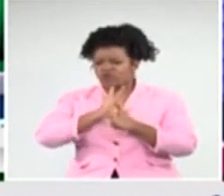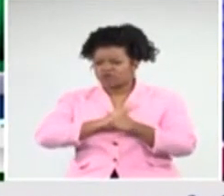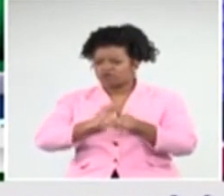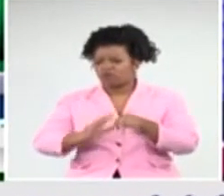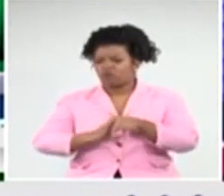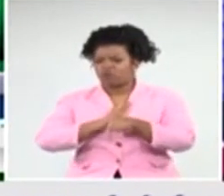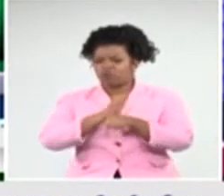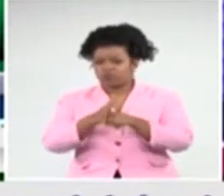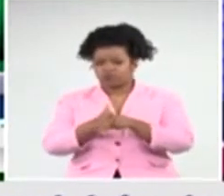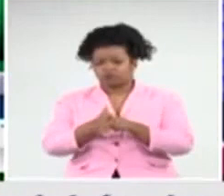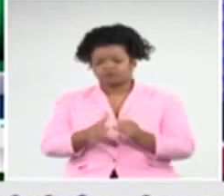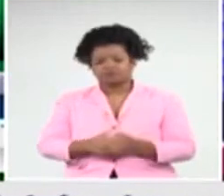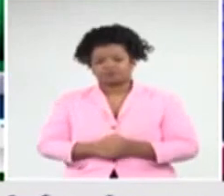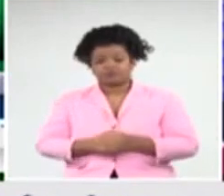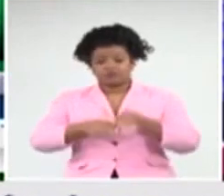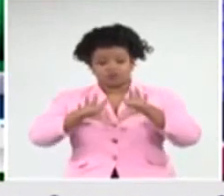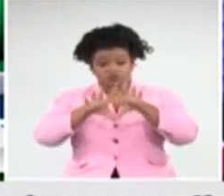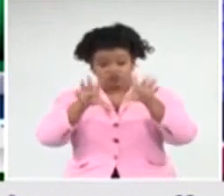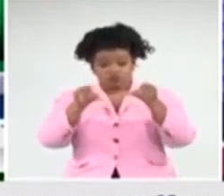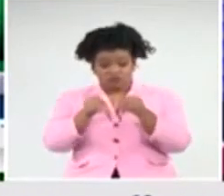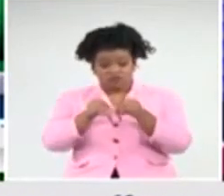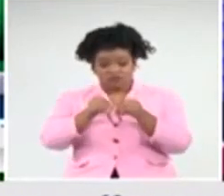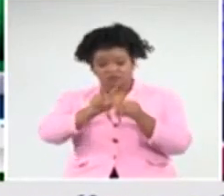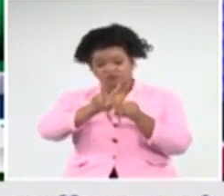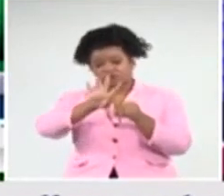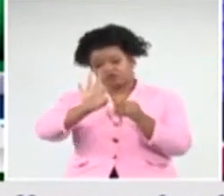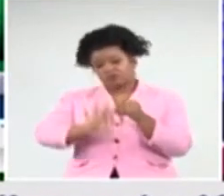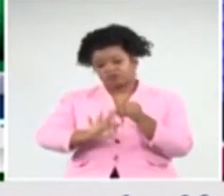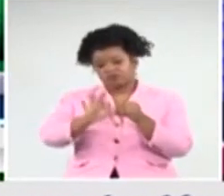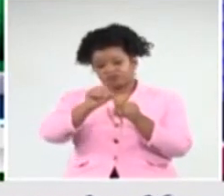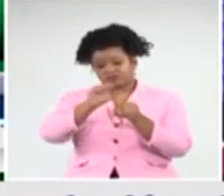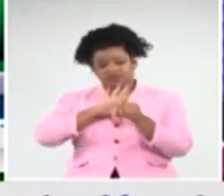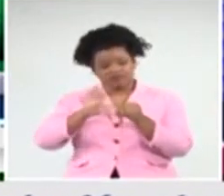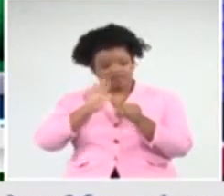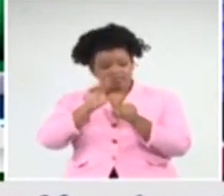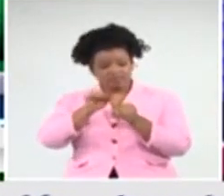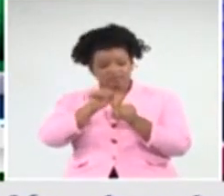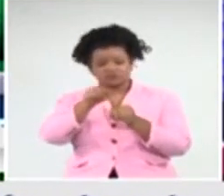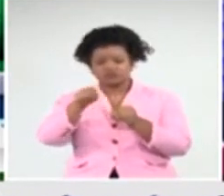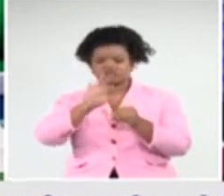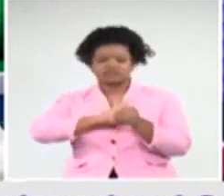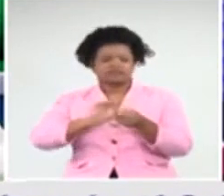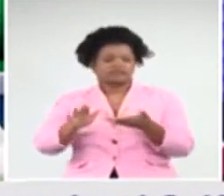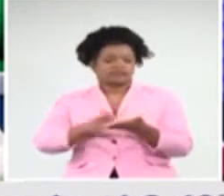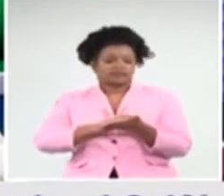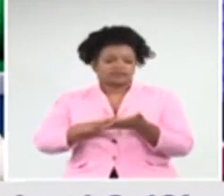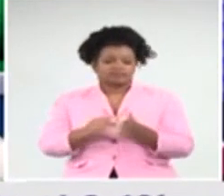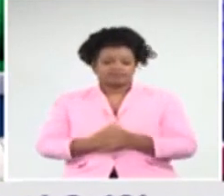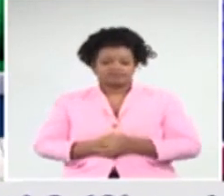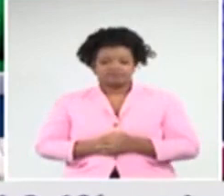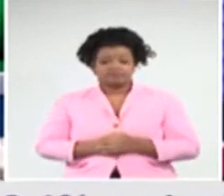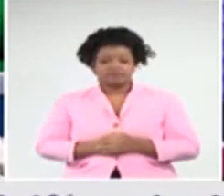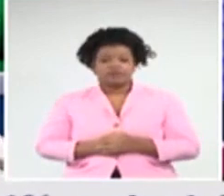anteriores. En el acumulado el 24%, como ya dije, asintomáticos. Grupos de edades